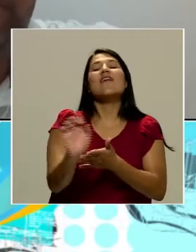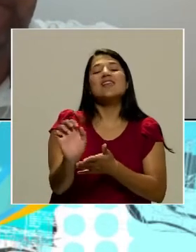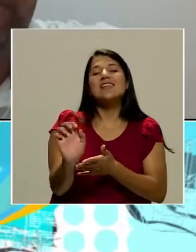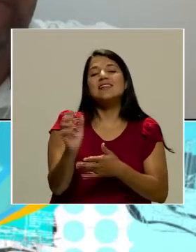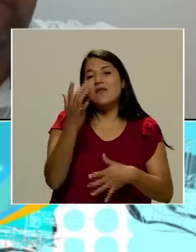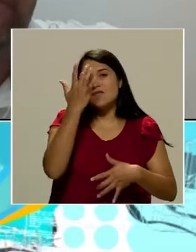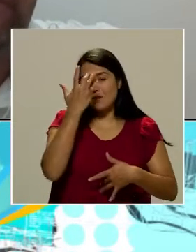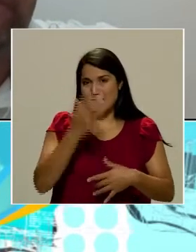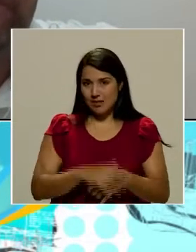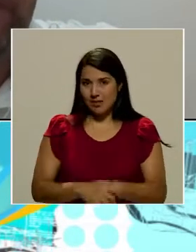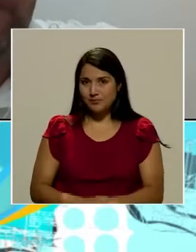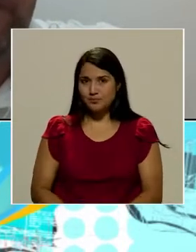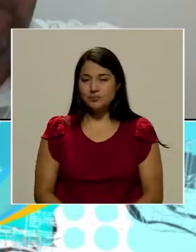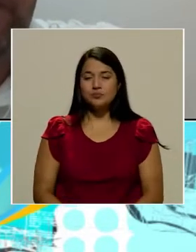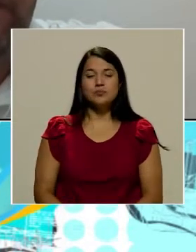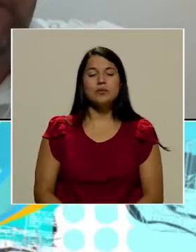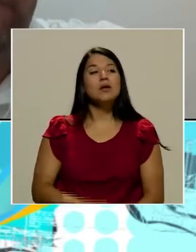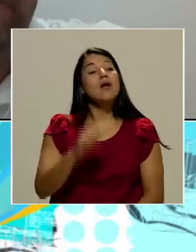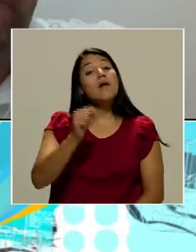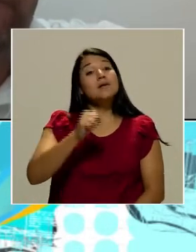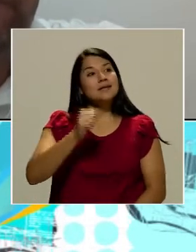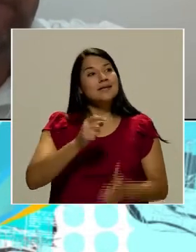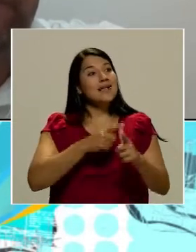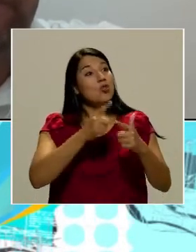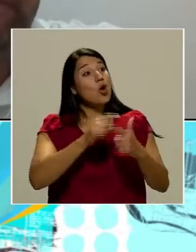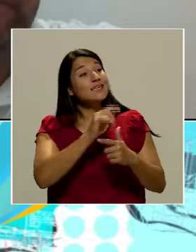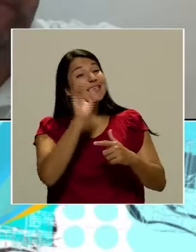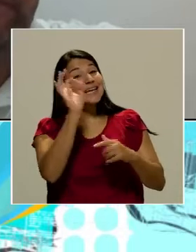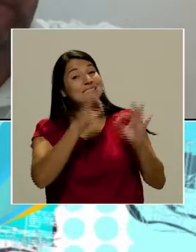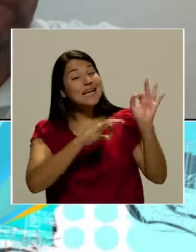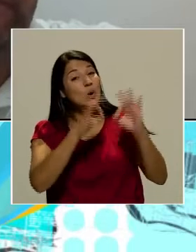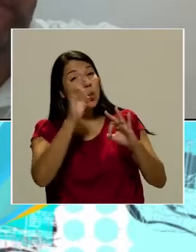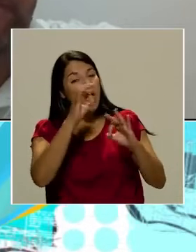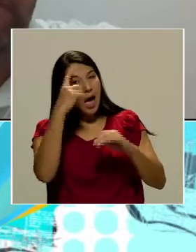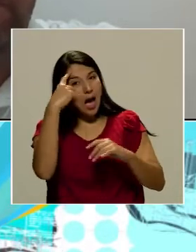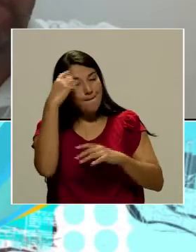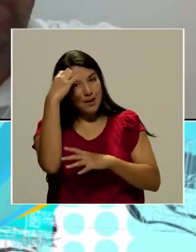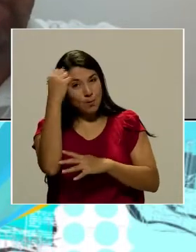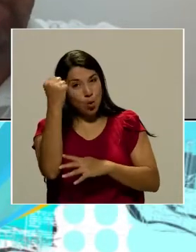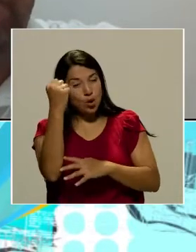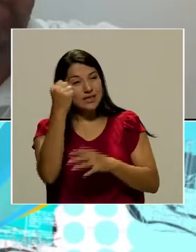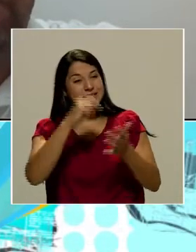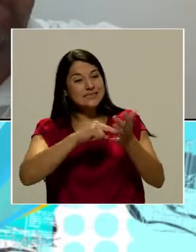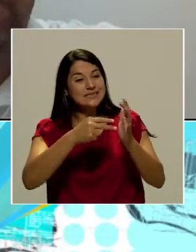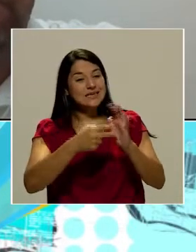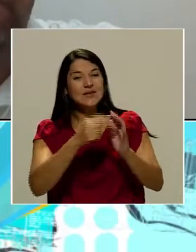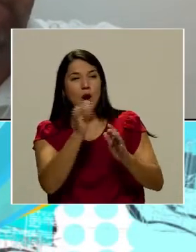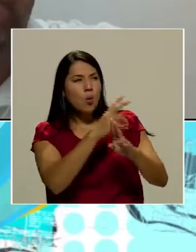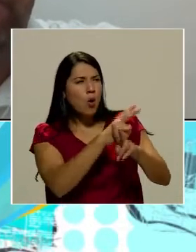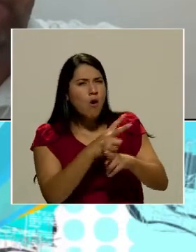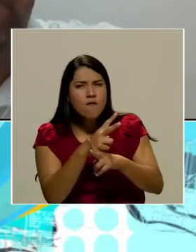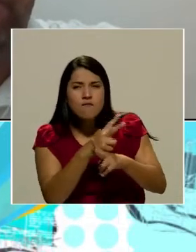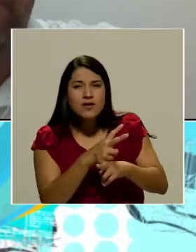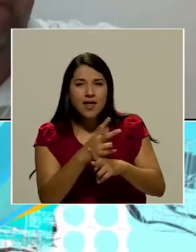Entonces, estas células de memoria serían una especie de centinelas que el cuerpo